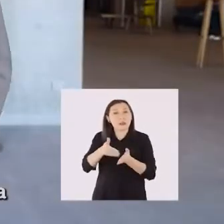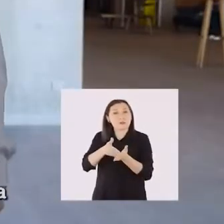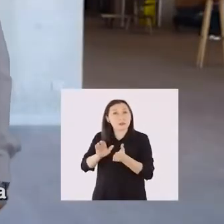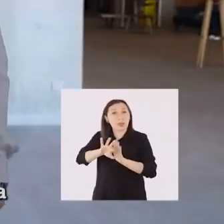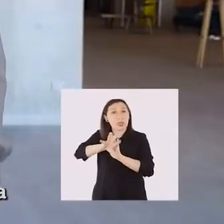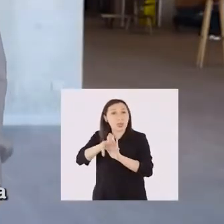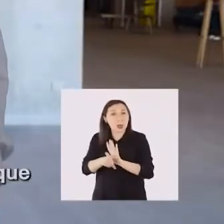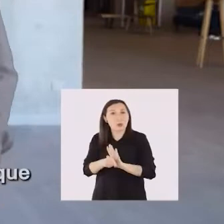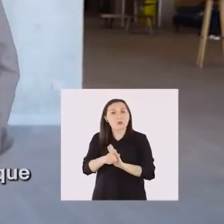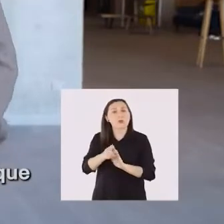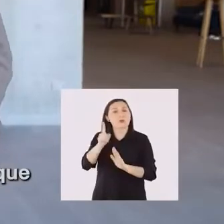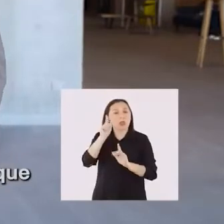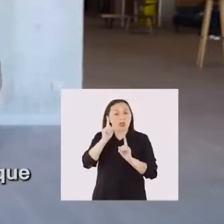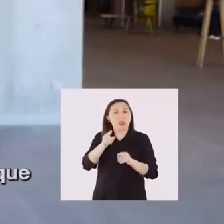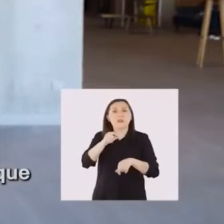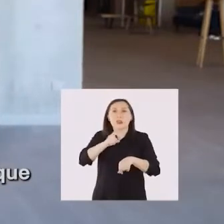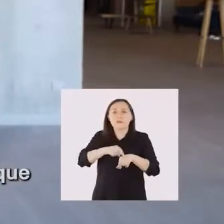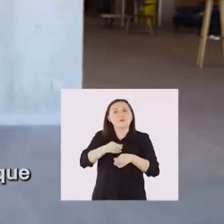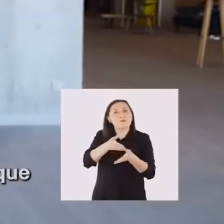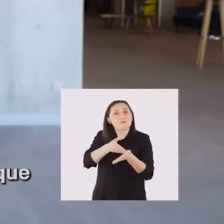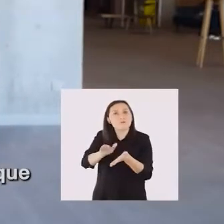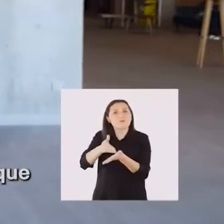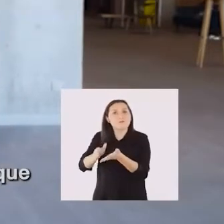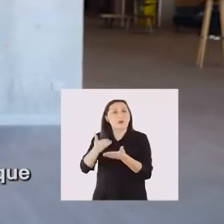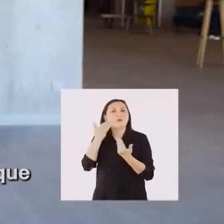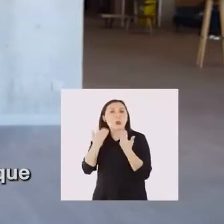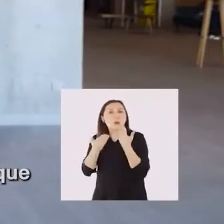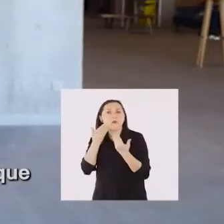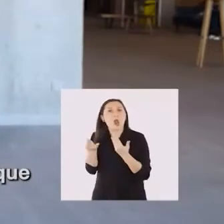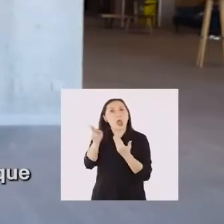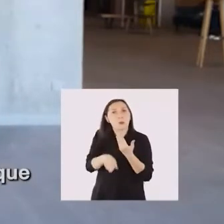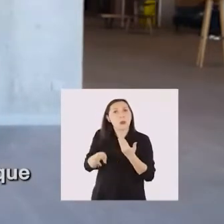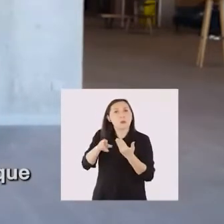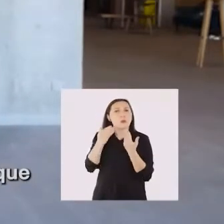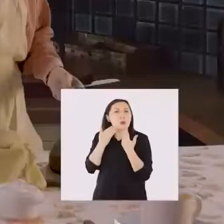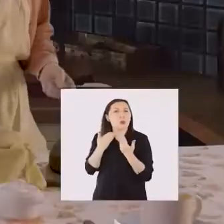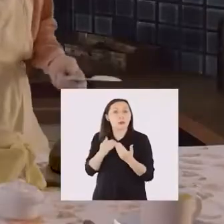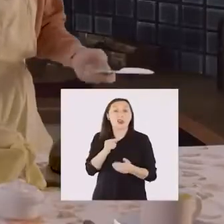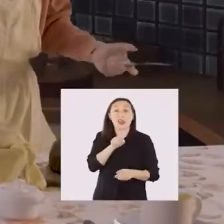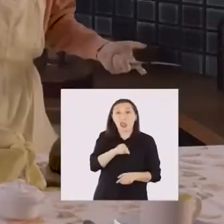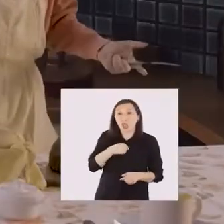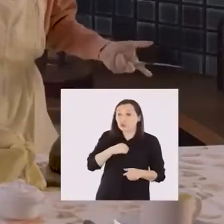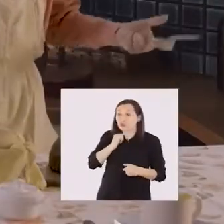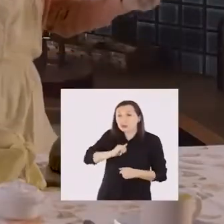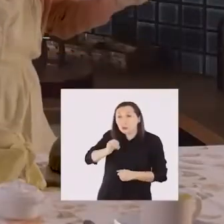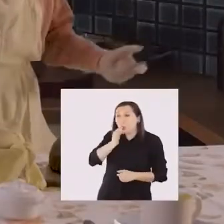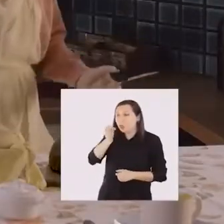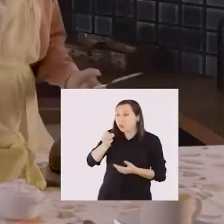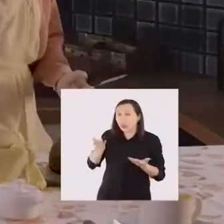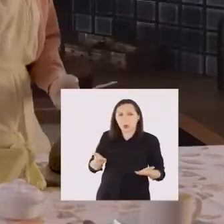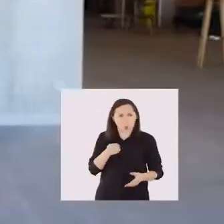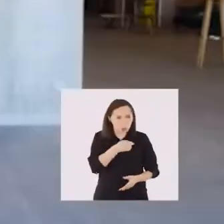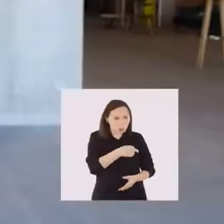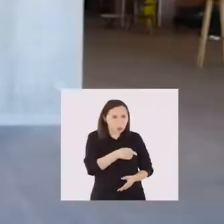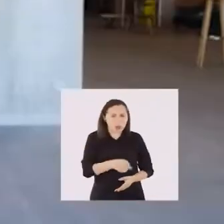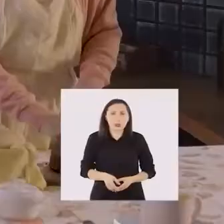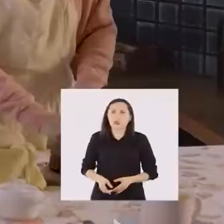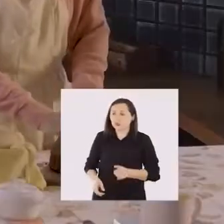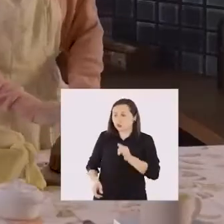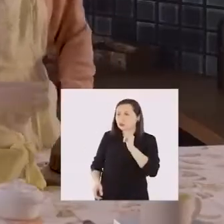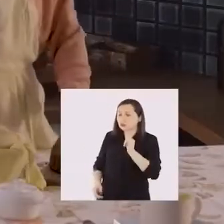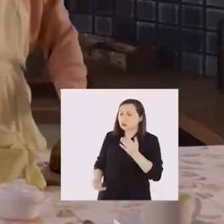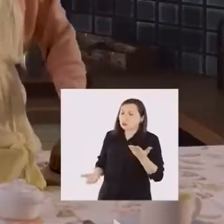eliminar la delincuencia, es hora de eliminar muchos beneficios que favorecen a los reincidentes. Eso es lo que yo digo siempre.